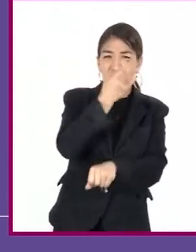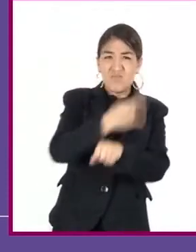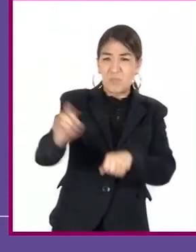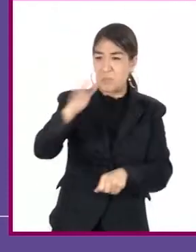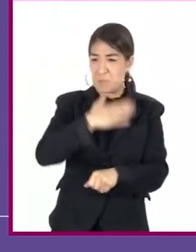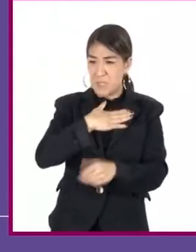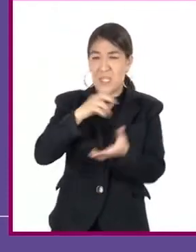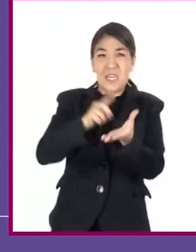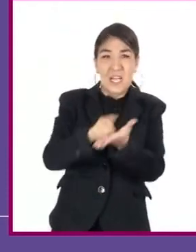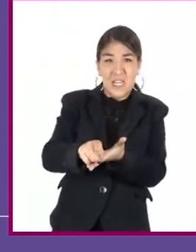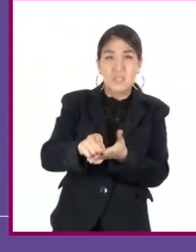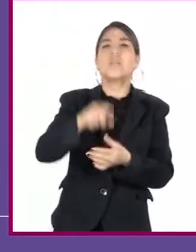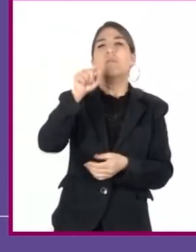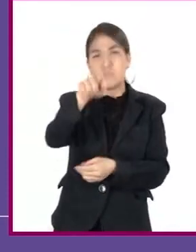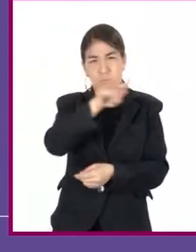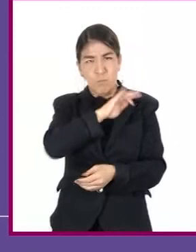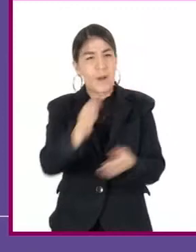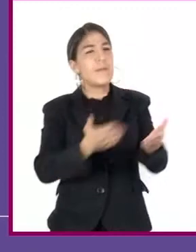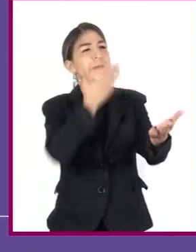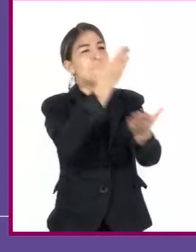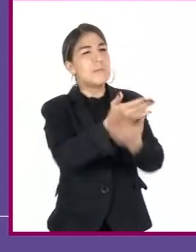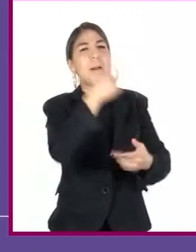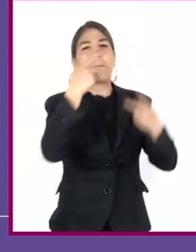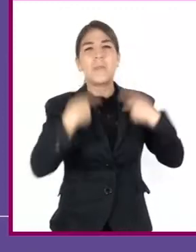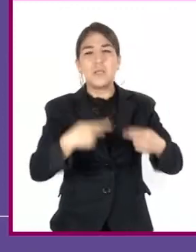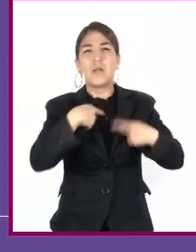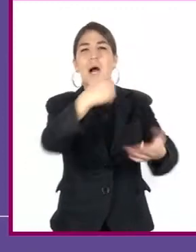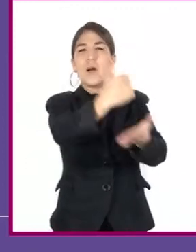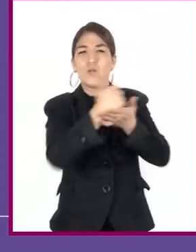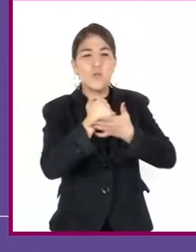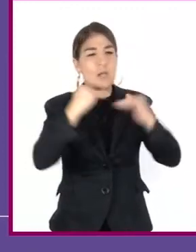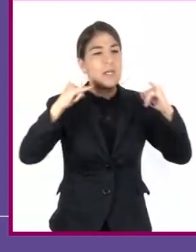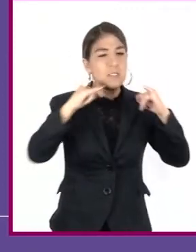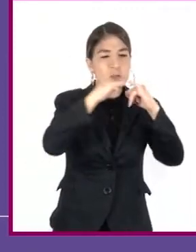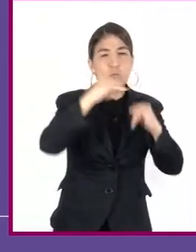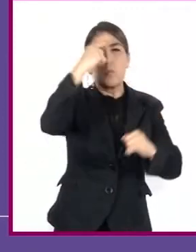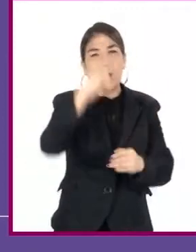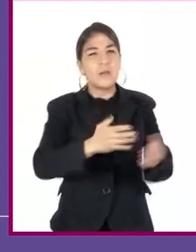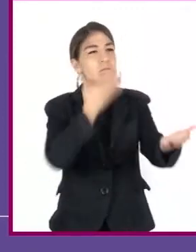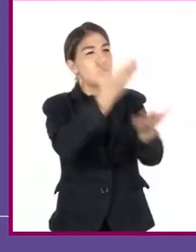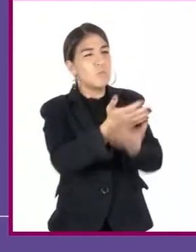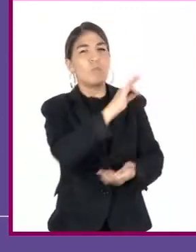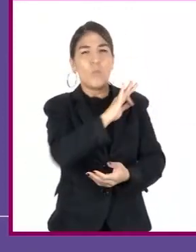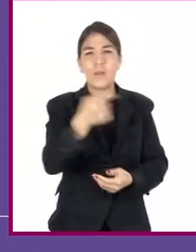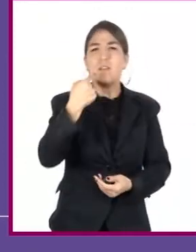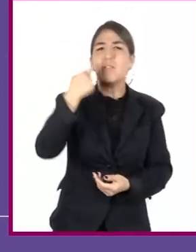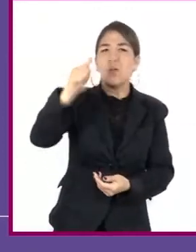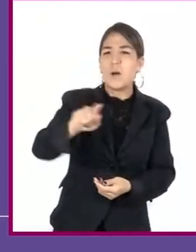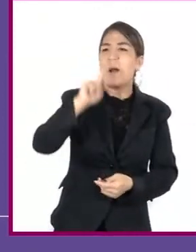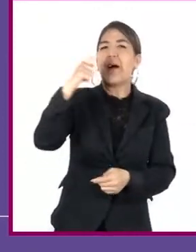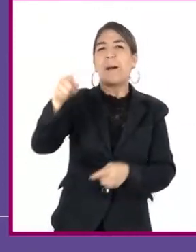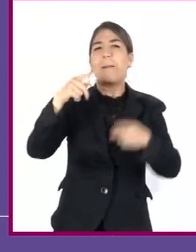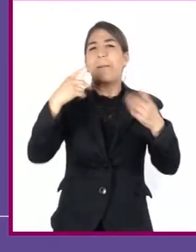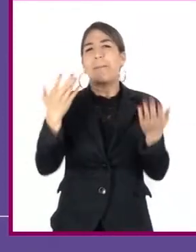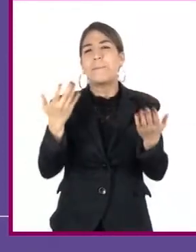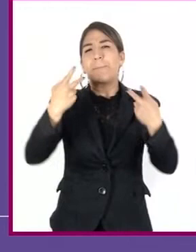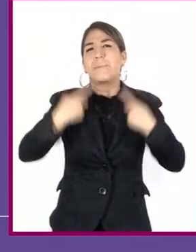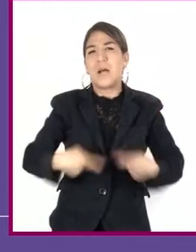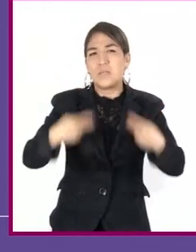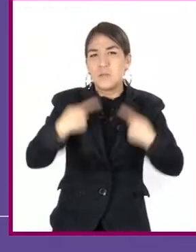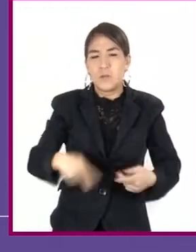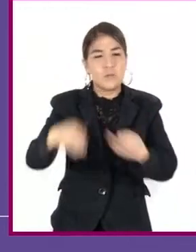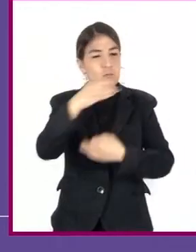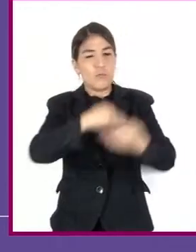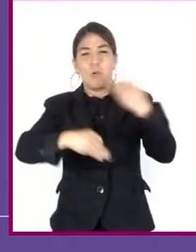a instituciones que nos ayuden a resolver este tipo de problemas, porque podemos denunciar. Todas las personas